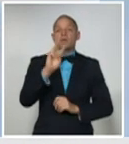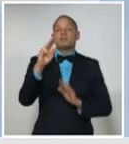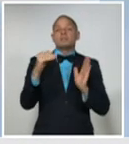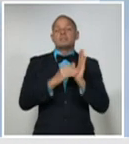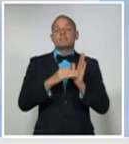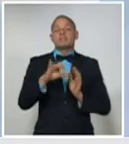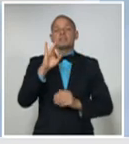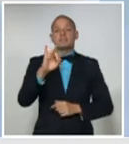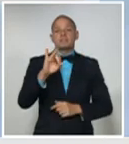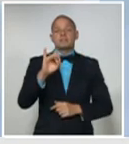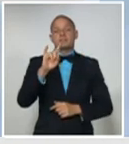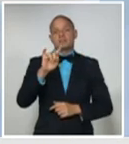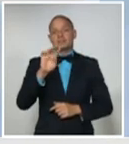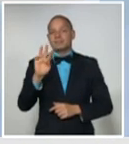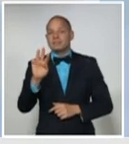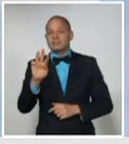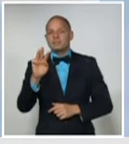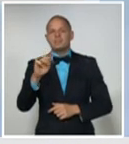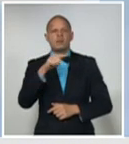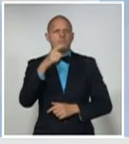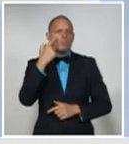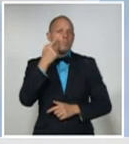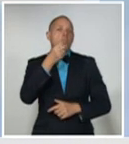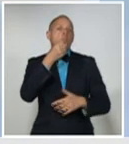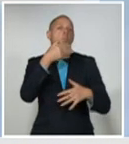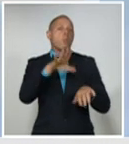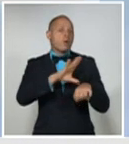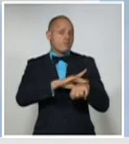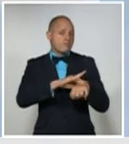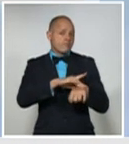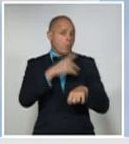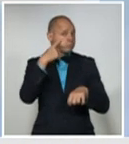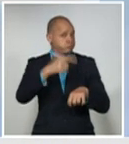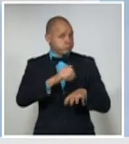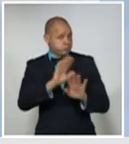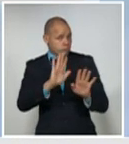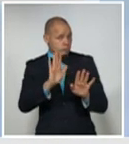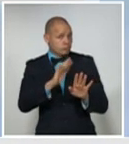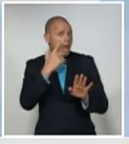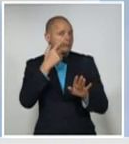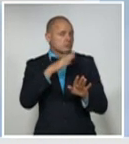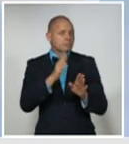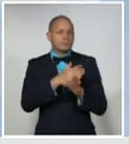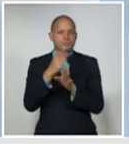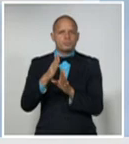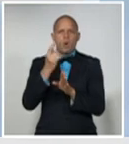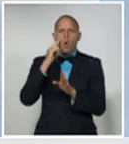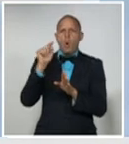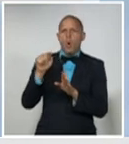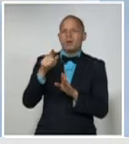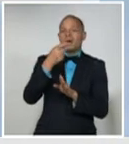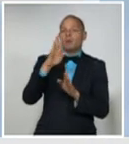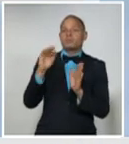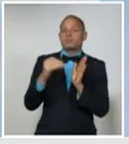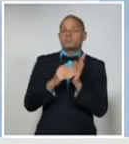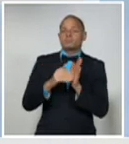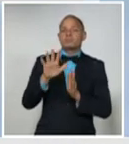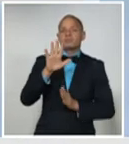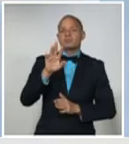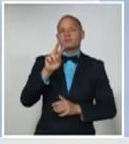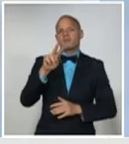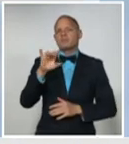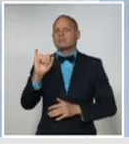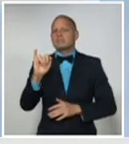14.526 en vigilancia y activos, positivos, ingresados en estos momentos,